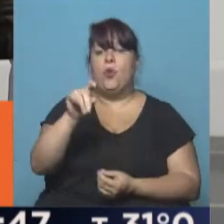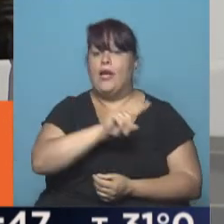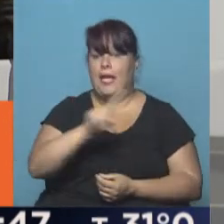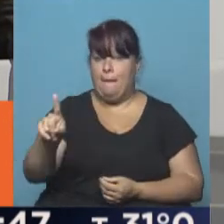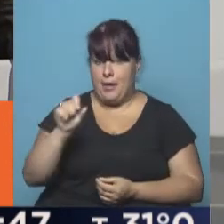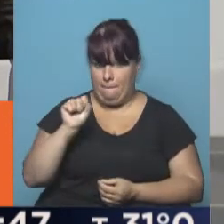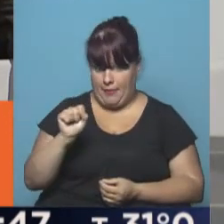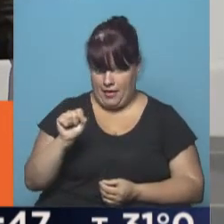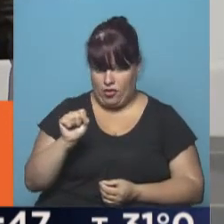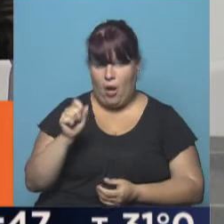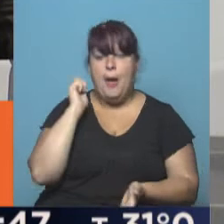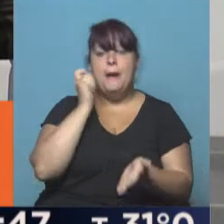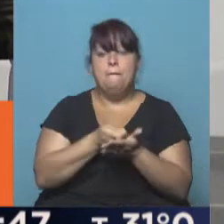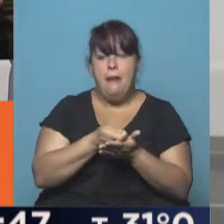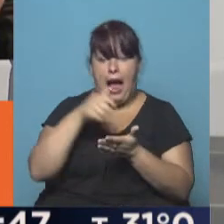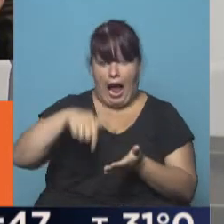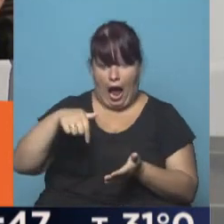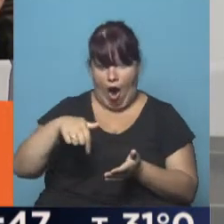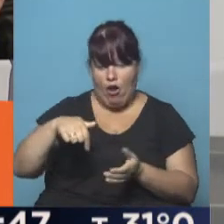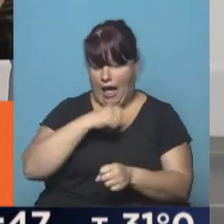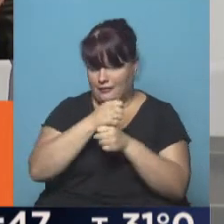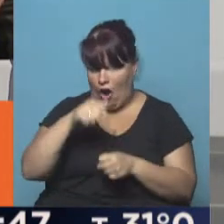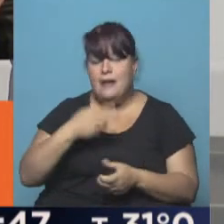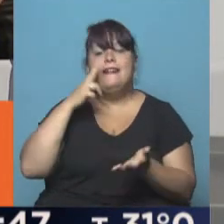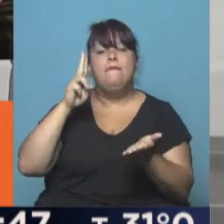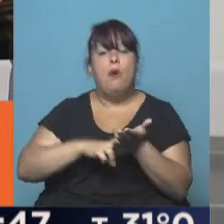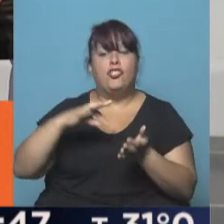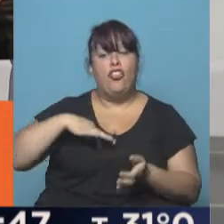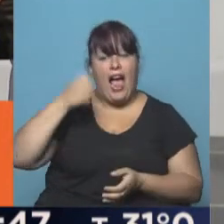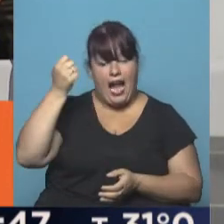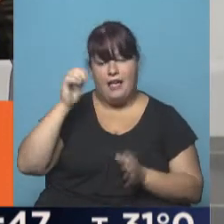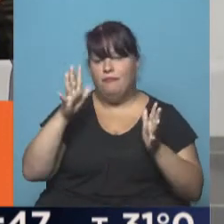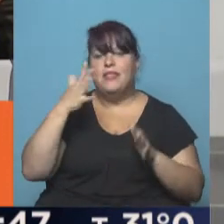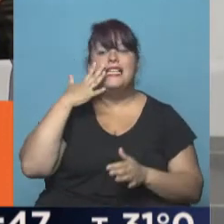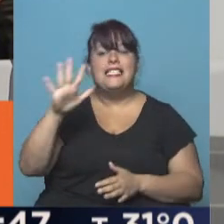pesos pagaba hasta hoy un impuesto a las ganancias de